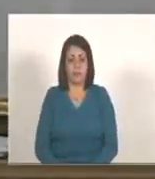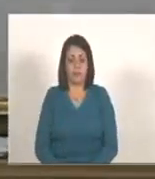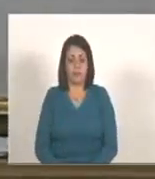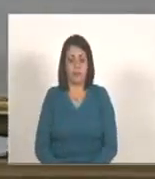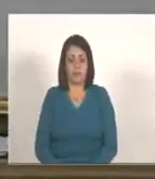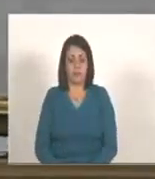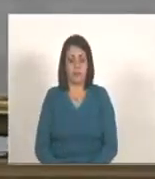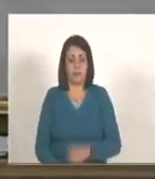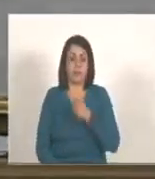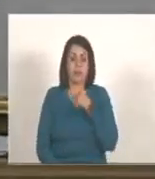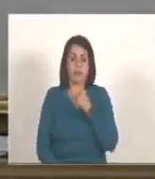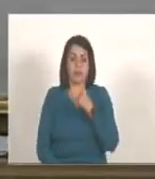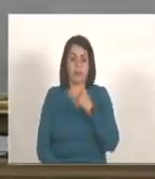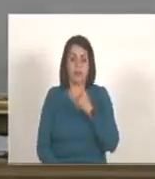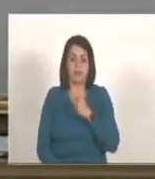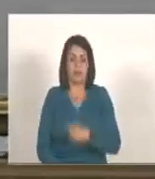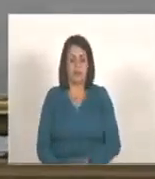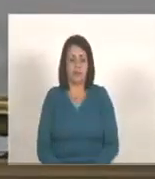Expresar